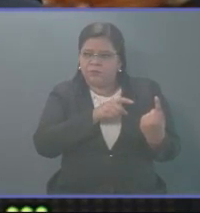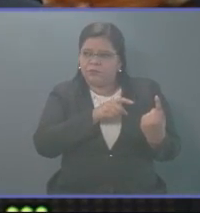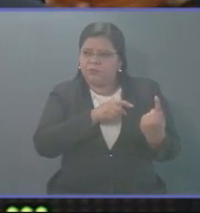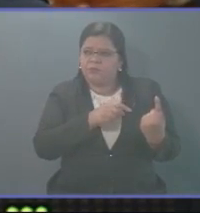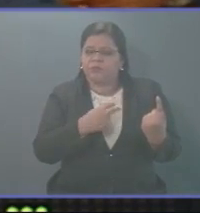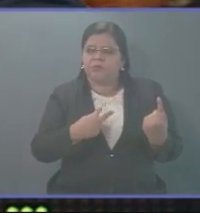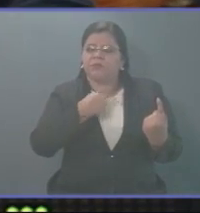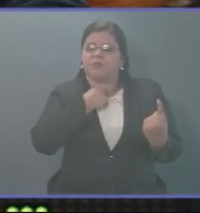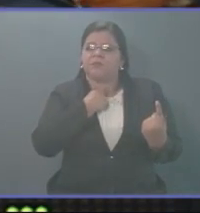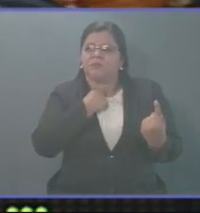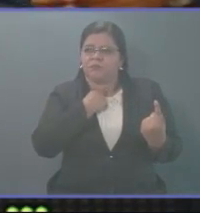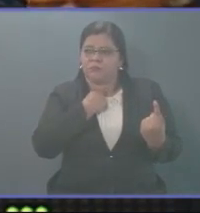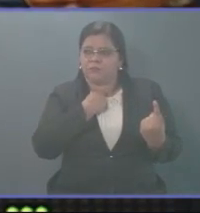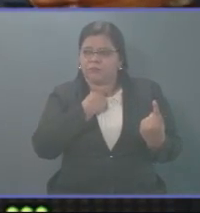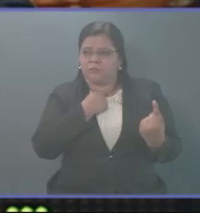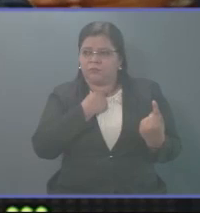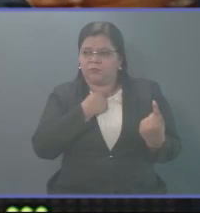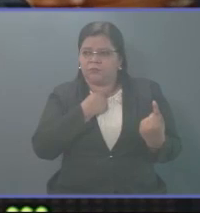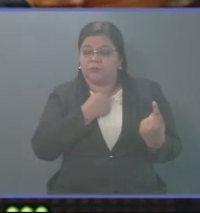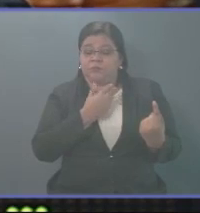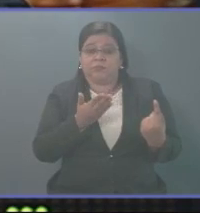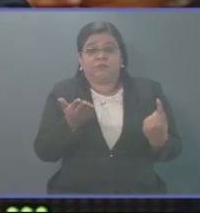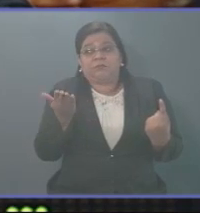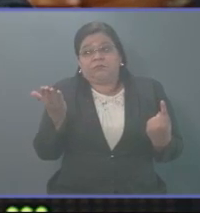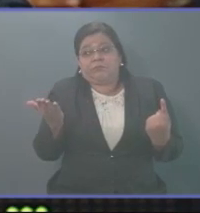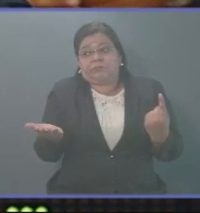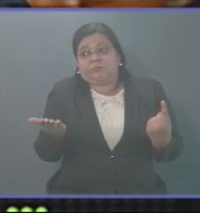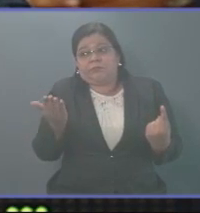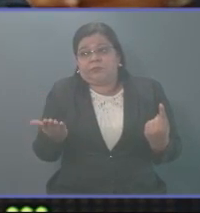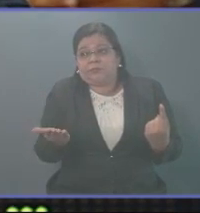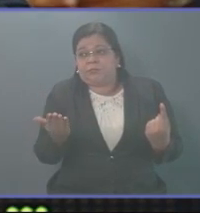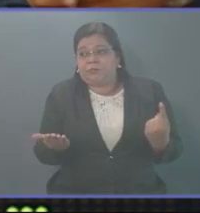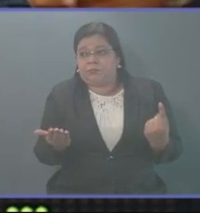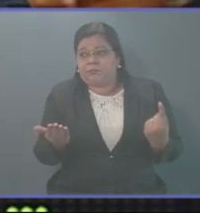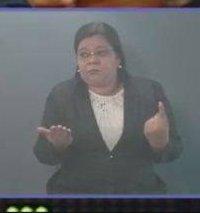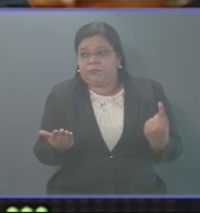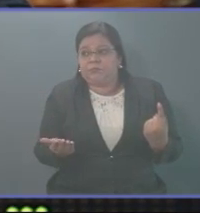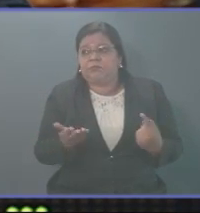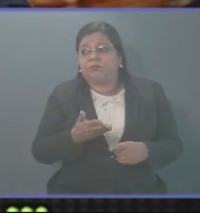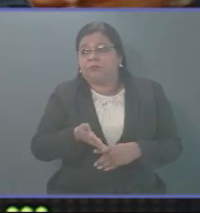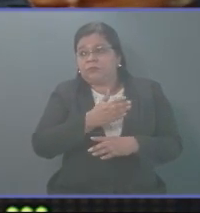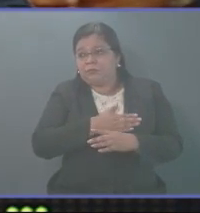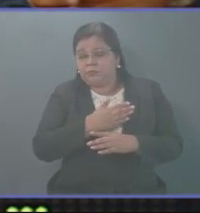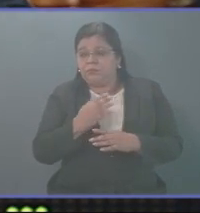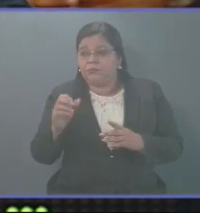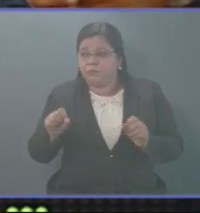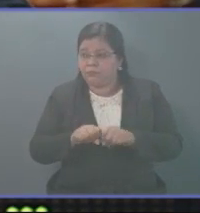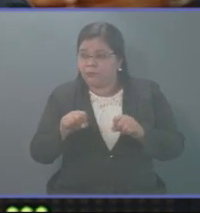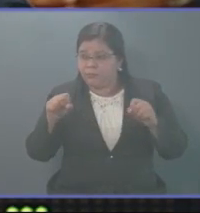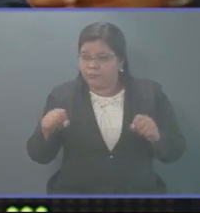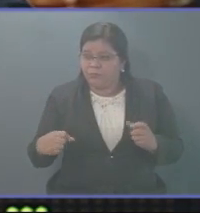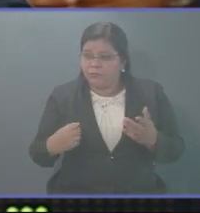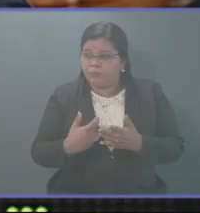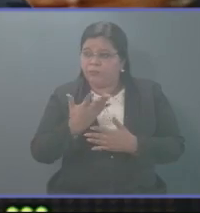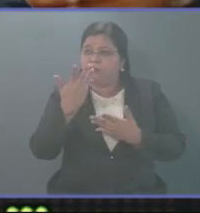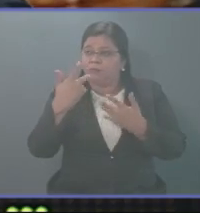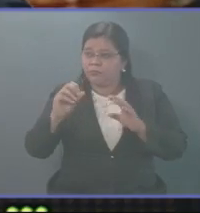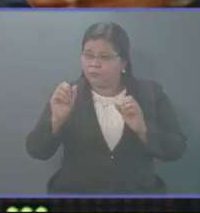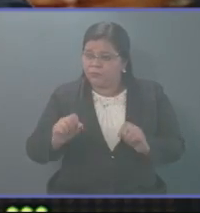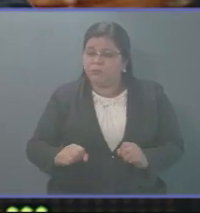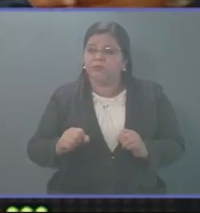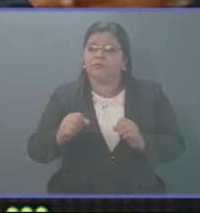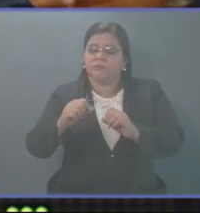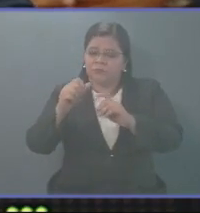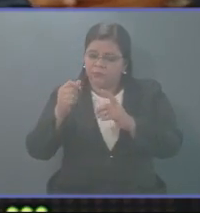limitándose? Si hubiese tenido quizá pozos nuevos, sistema nuevo para poder conducir el agua,